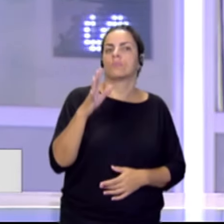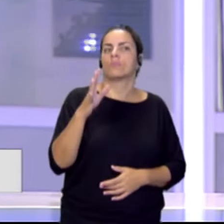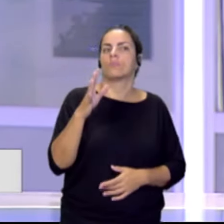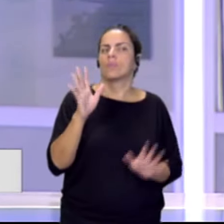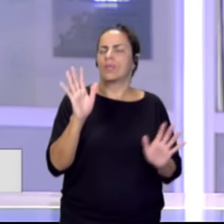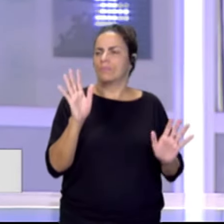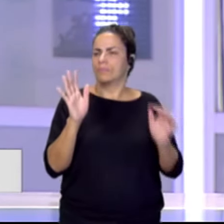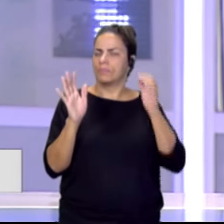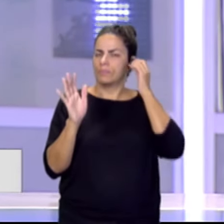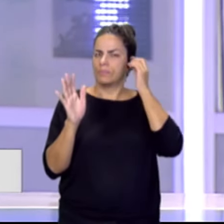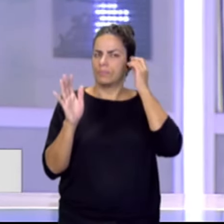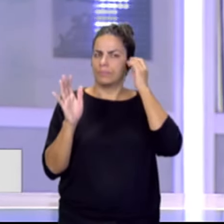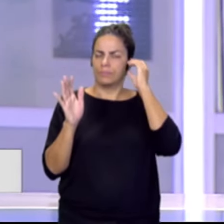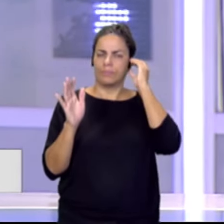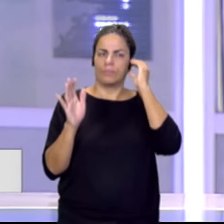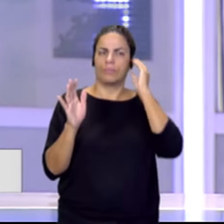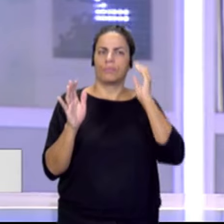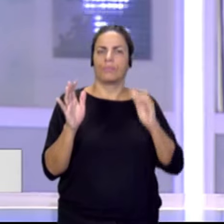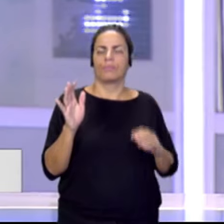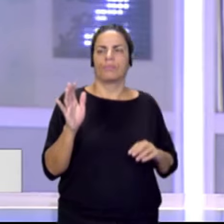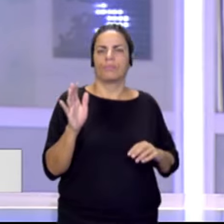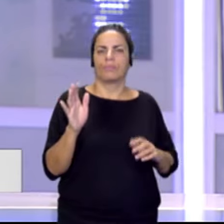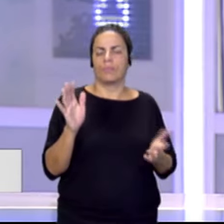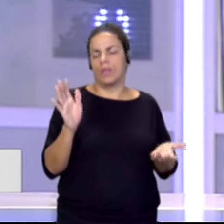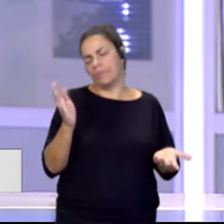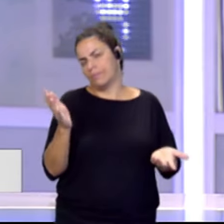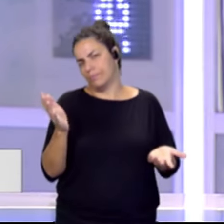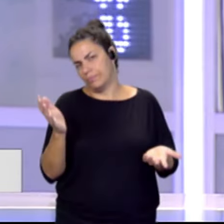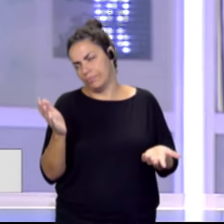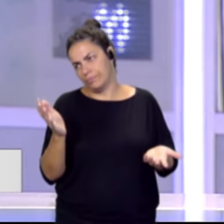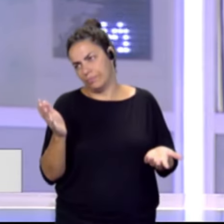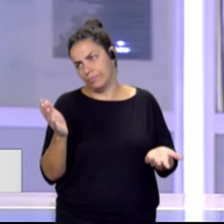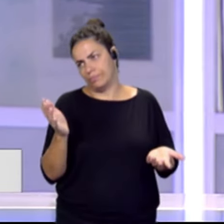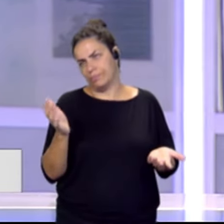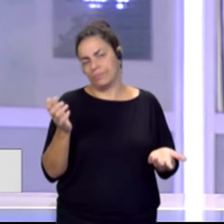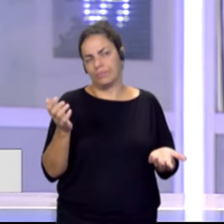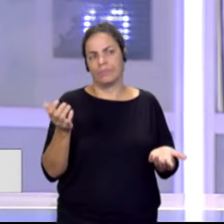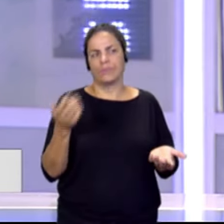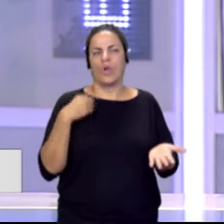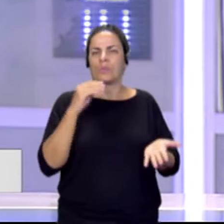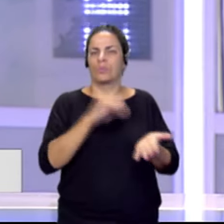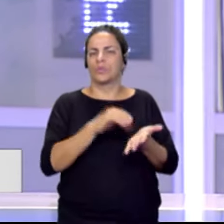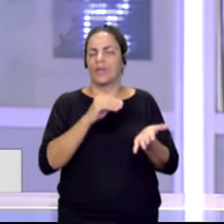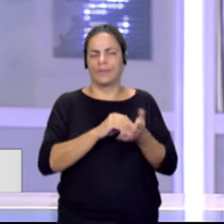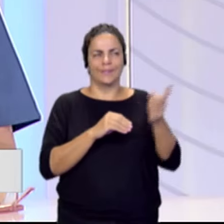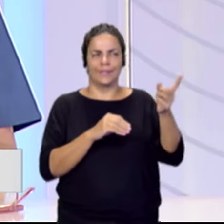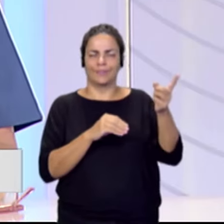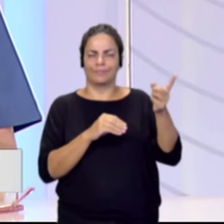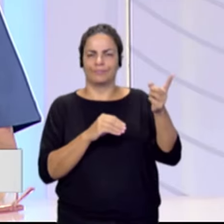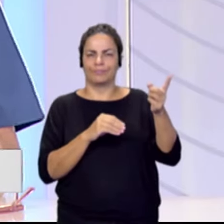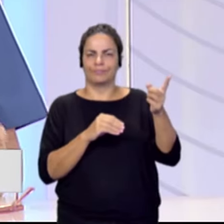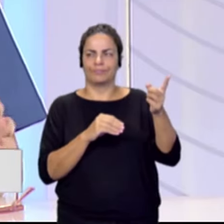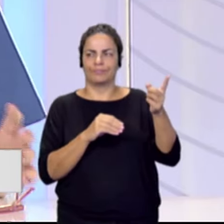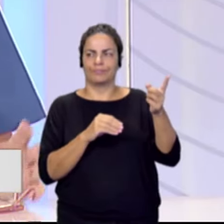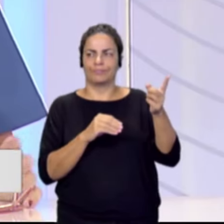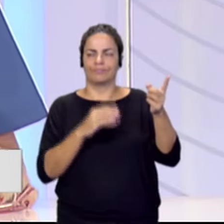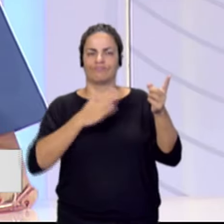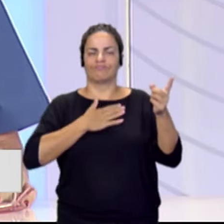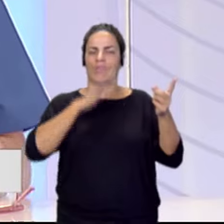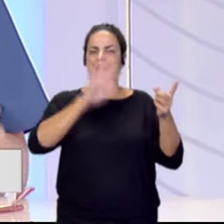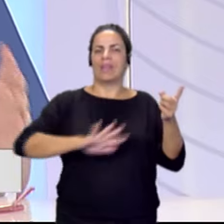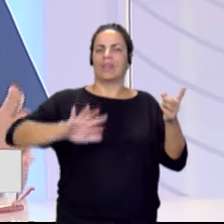bastante alejada muchas veces de entiéndame bien, entre comillas, del victimismo, muchas veces del que hace gala el nacionalismo